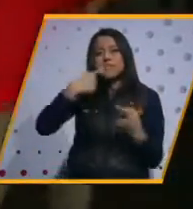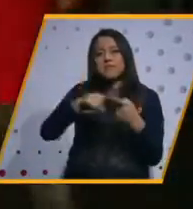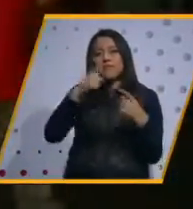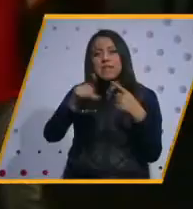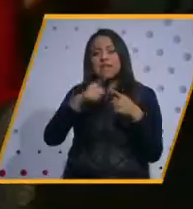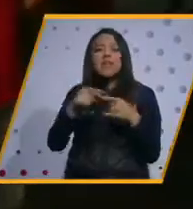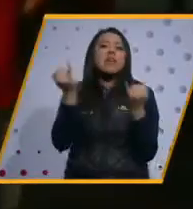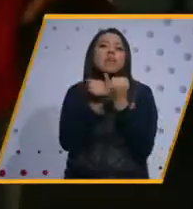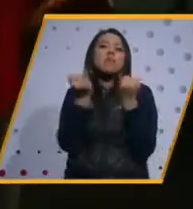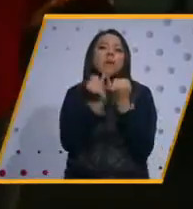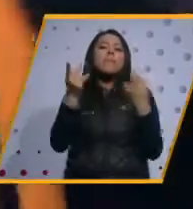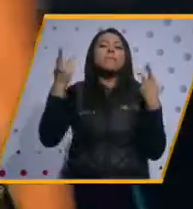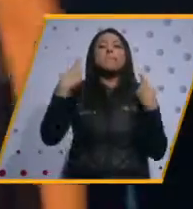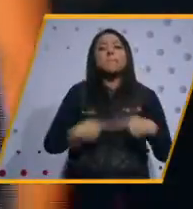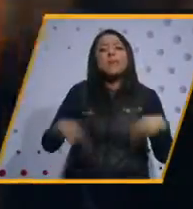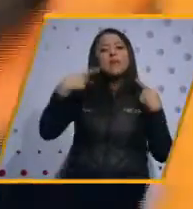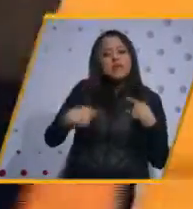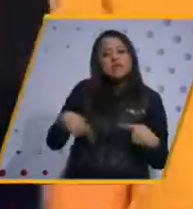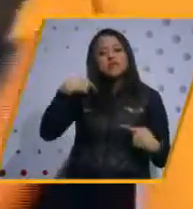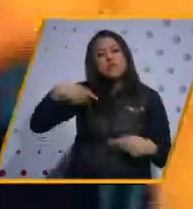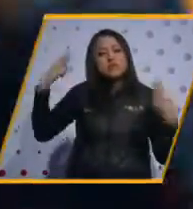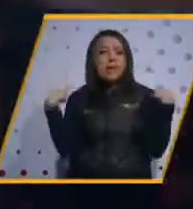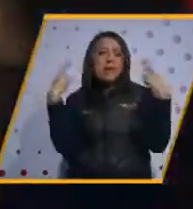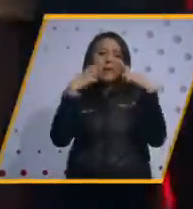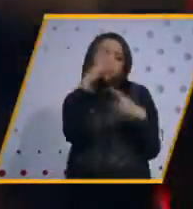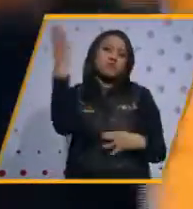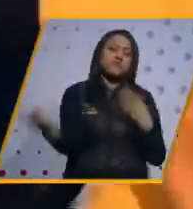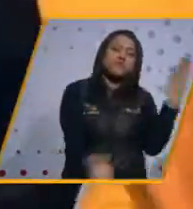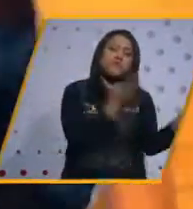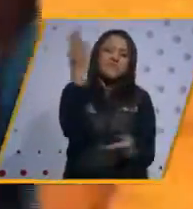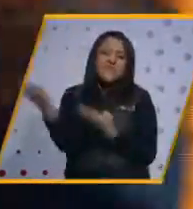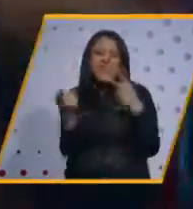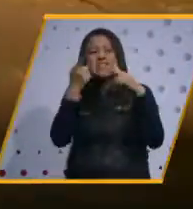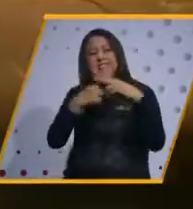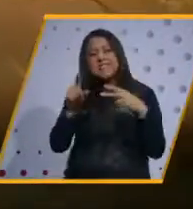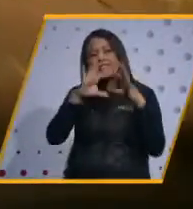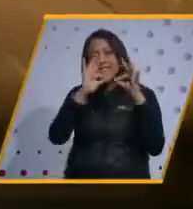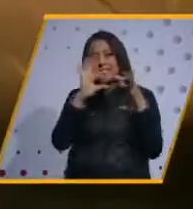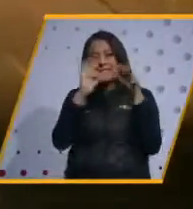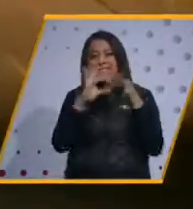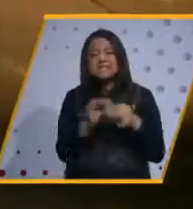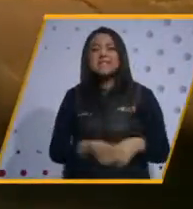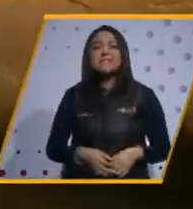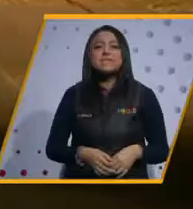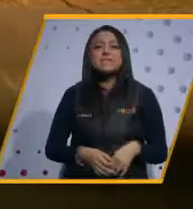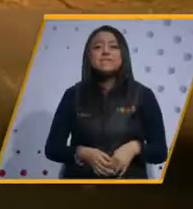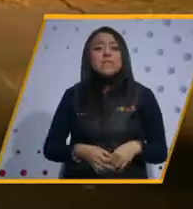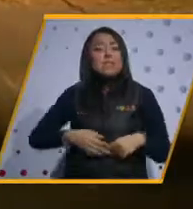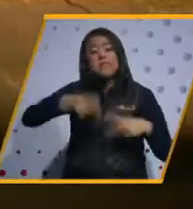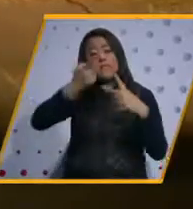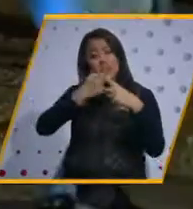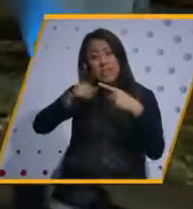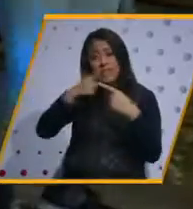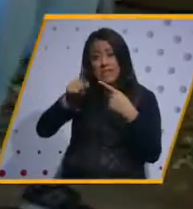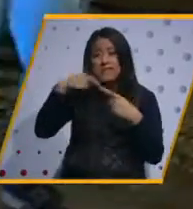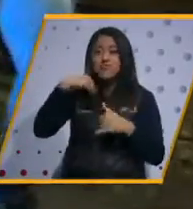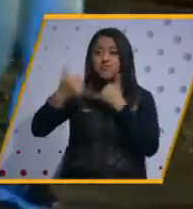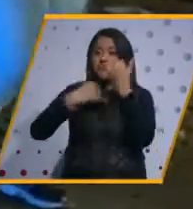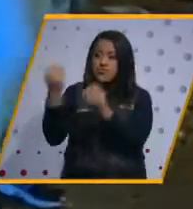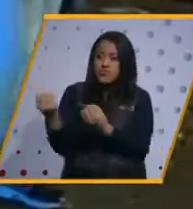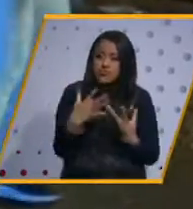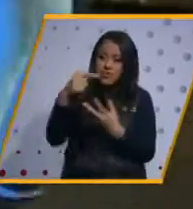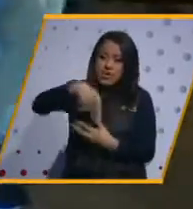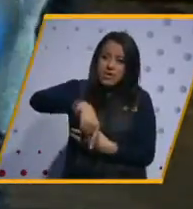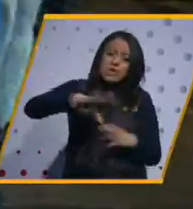sumaron también instructores del puerto de Veracruz. Y conforme iban avanzando estos eventos, muchas personas fueron llevando sus juguetes al contenedor de